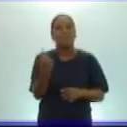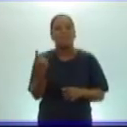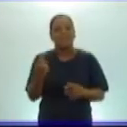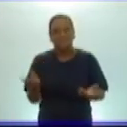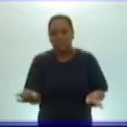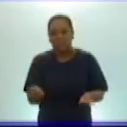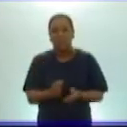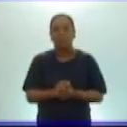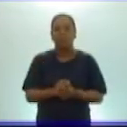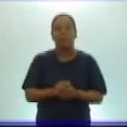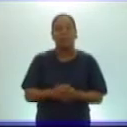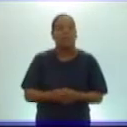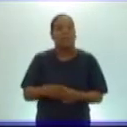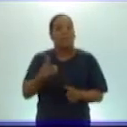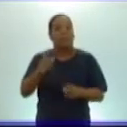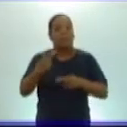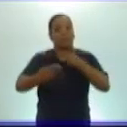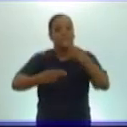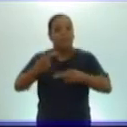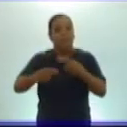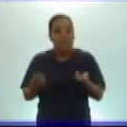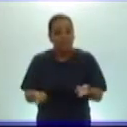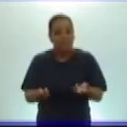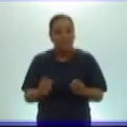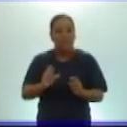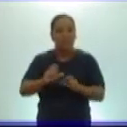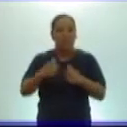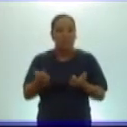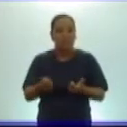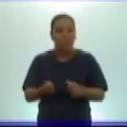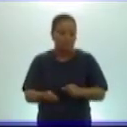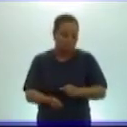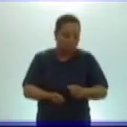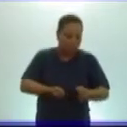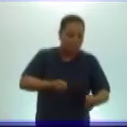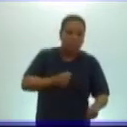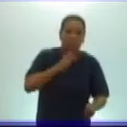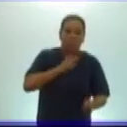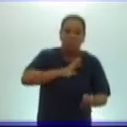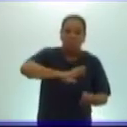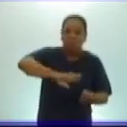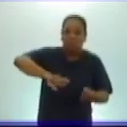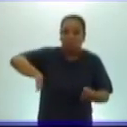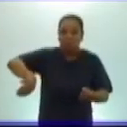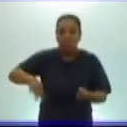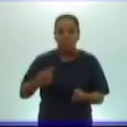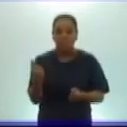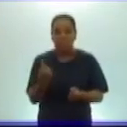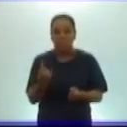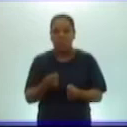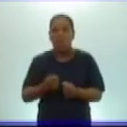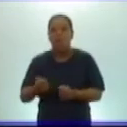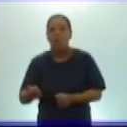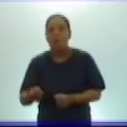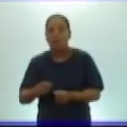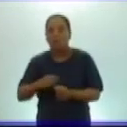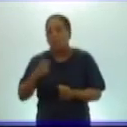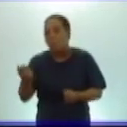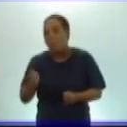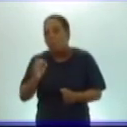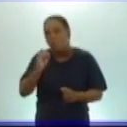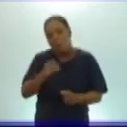líquido de la mezcla a otro recipiente. Por lo general, lo vertemos en el fregadero y estamos separando esa mezcla de una